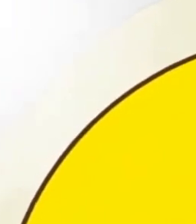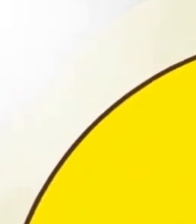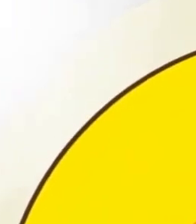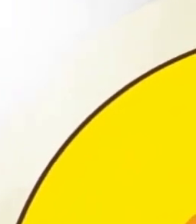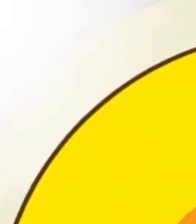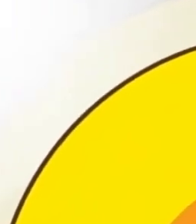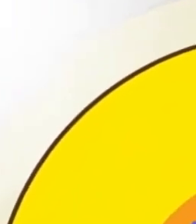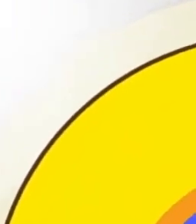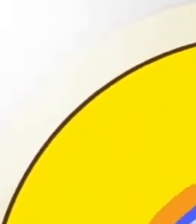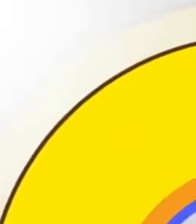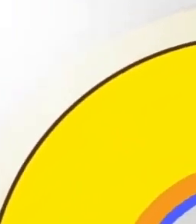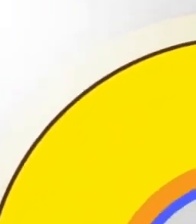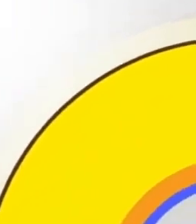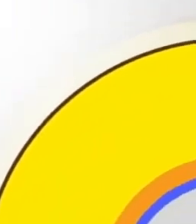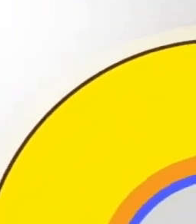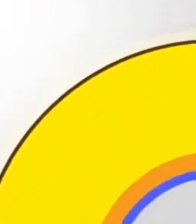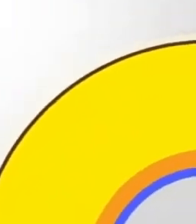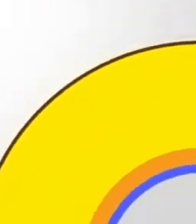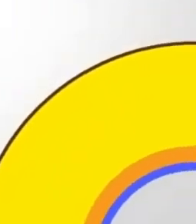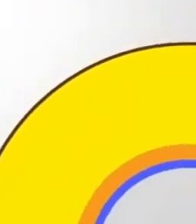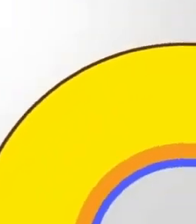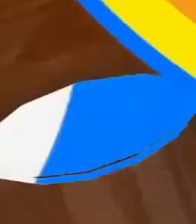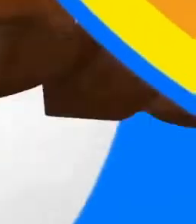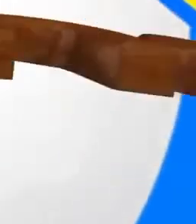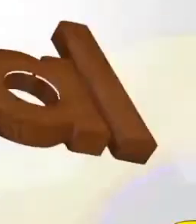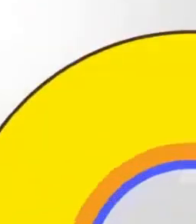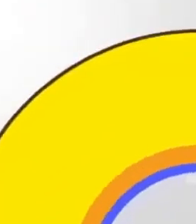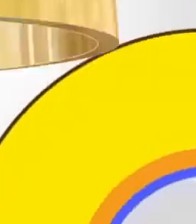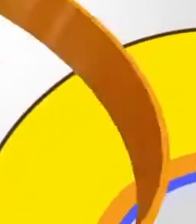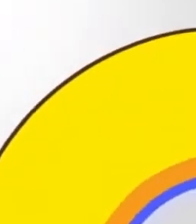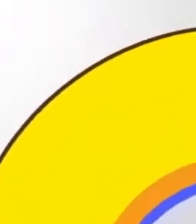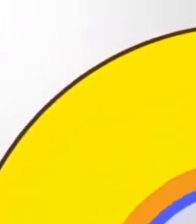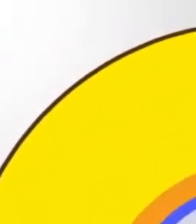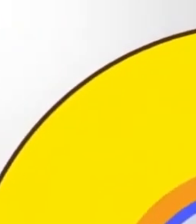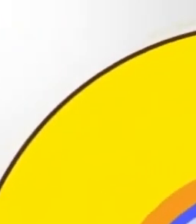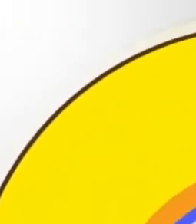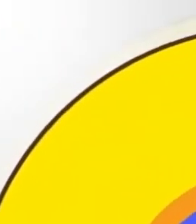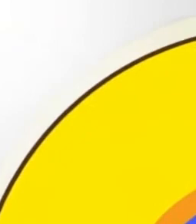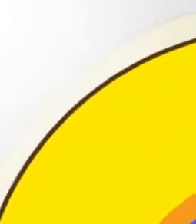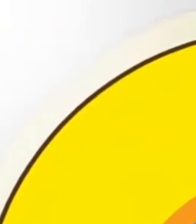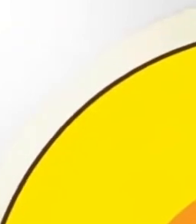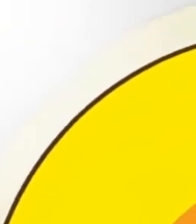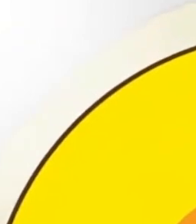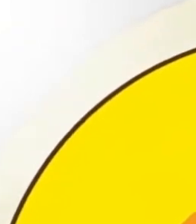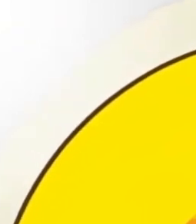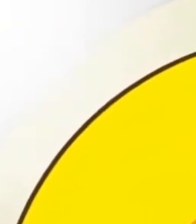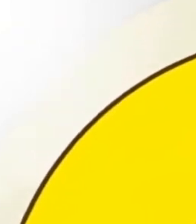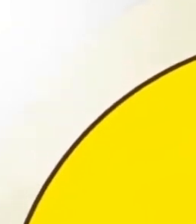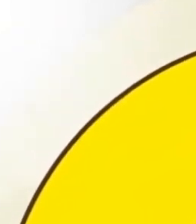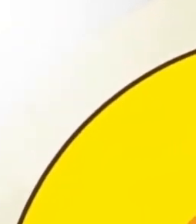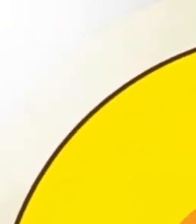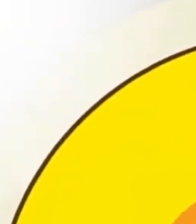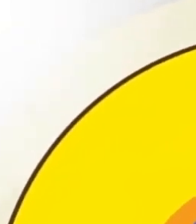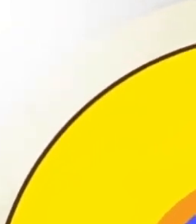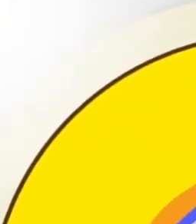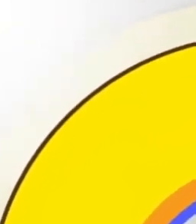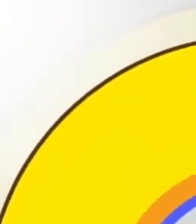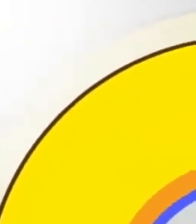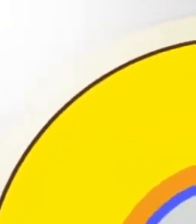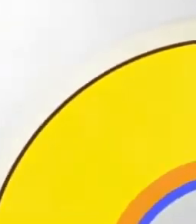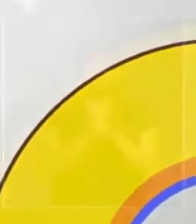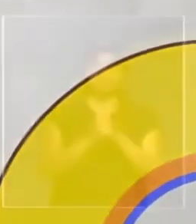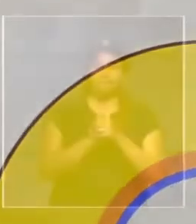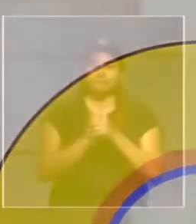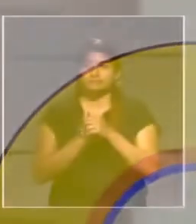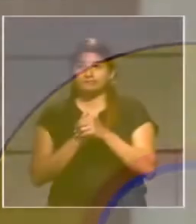Volver a vernos me emociona bastante. Para que pase suena bastante. Para que pase solo debo cuidarme. Te saludo con la